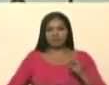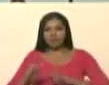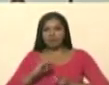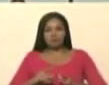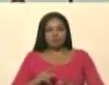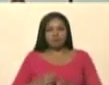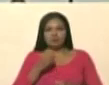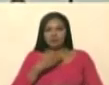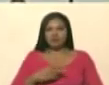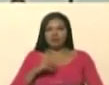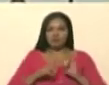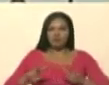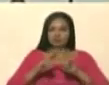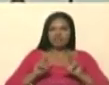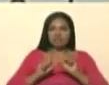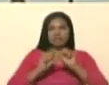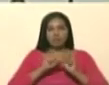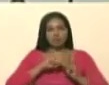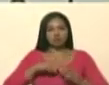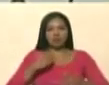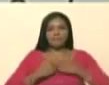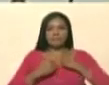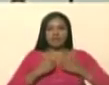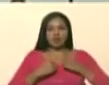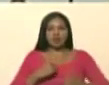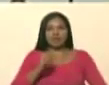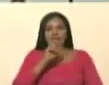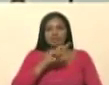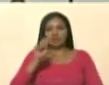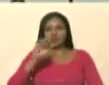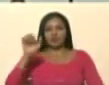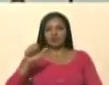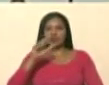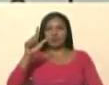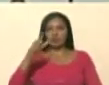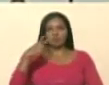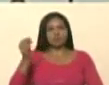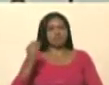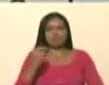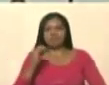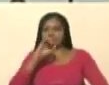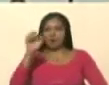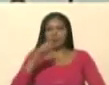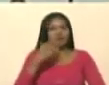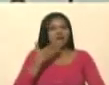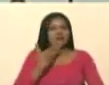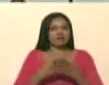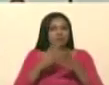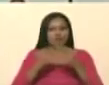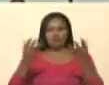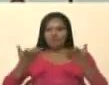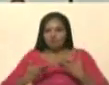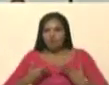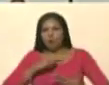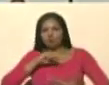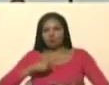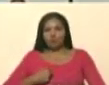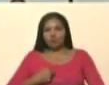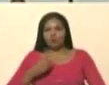voluntad continuemos miércoles 31 de julio te vas julio gracias por todo lo que nos trajiste